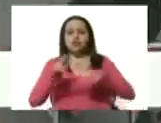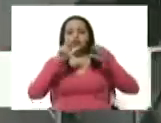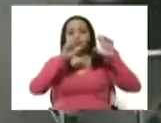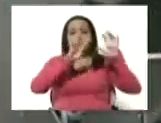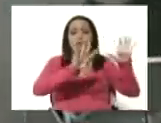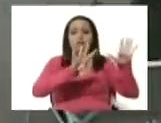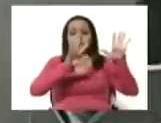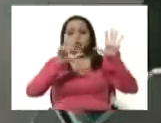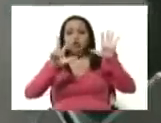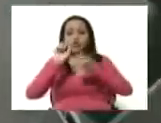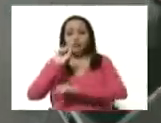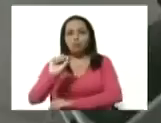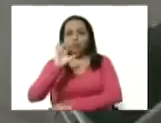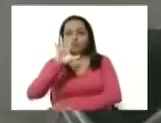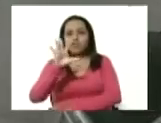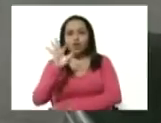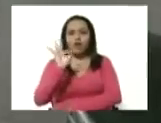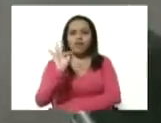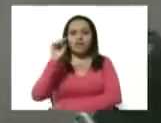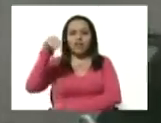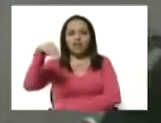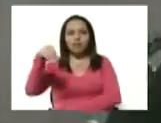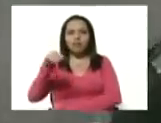98.5 FM.